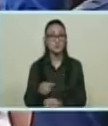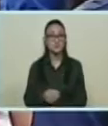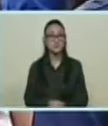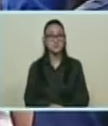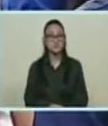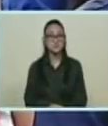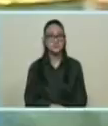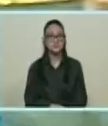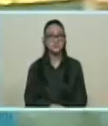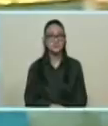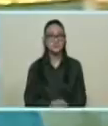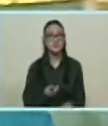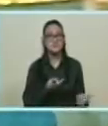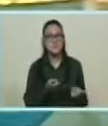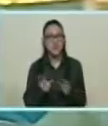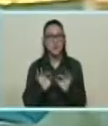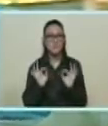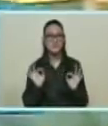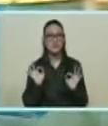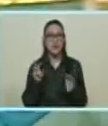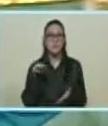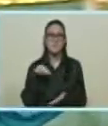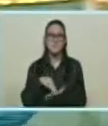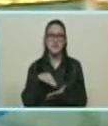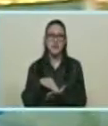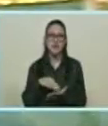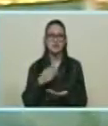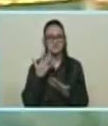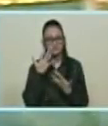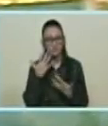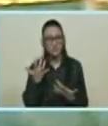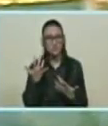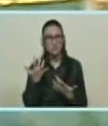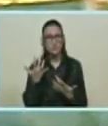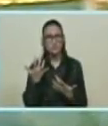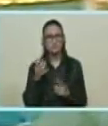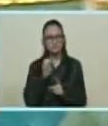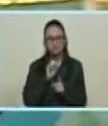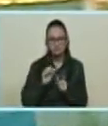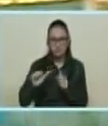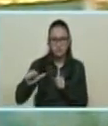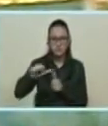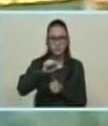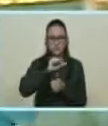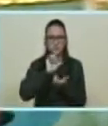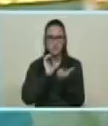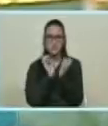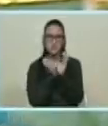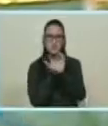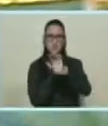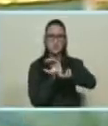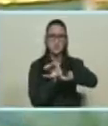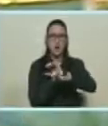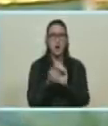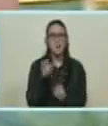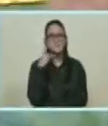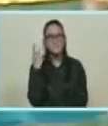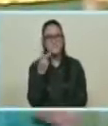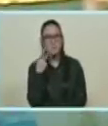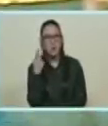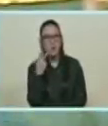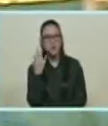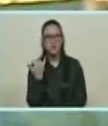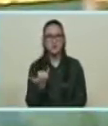¿bien? Con invitados especiales de Miranda para ver la visual geoterritorial, geoespacial, geopolítica de